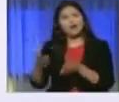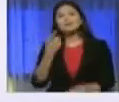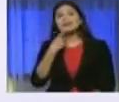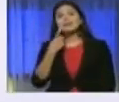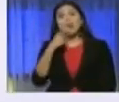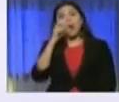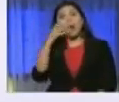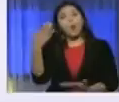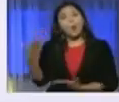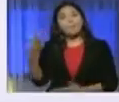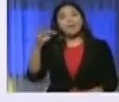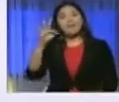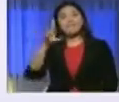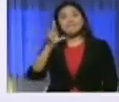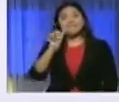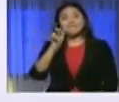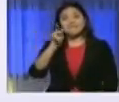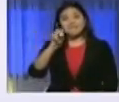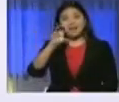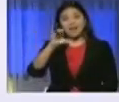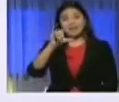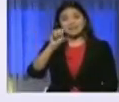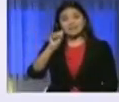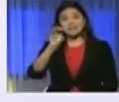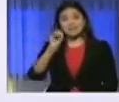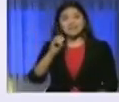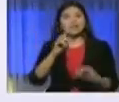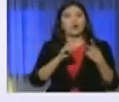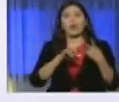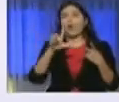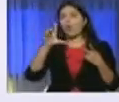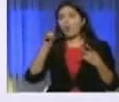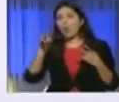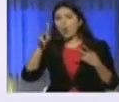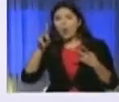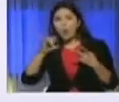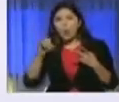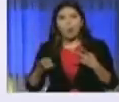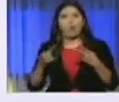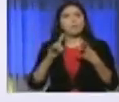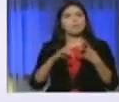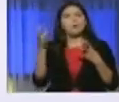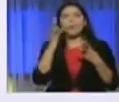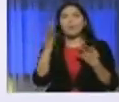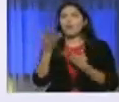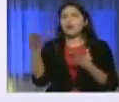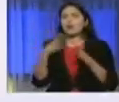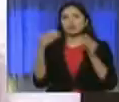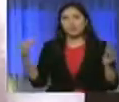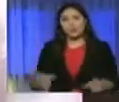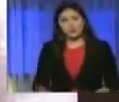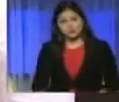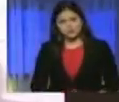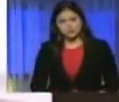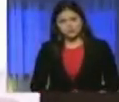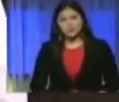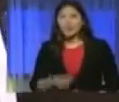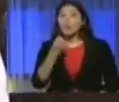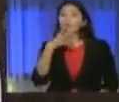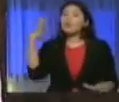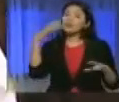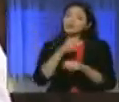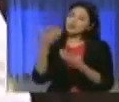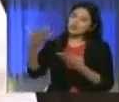Francisco Torrealba, compañero? Carlos López, compañera, adelante. Buenas noches, compatriota bolivariano, trabajador,